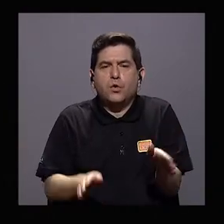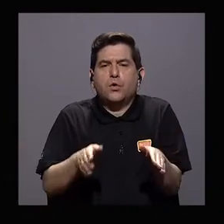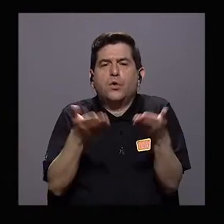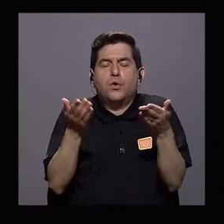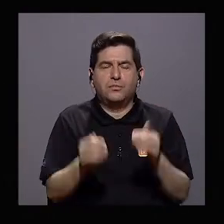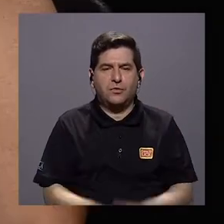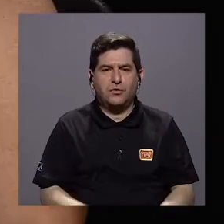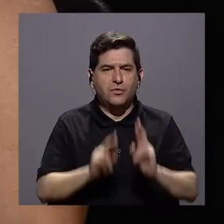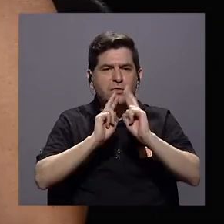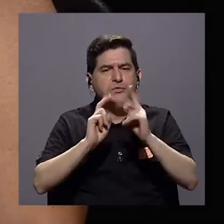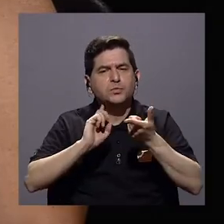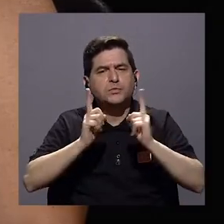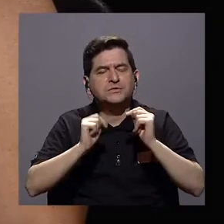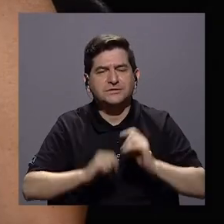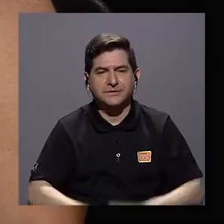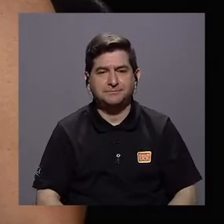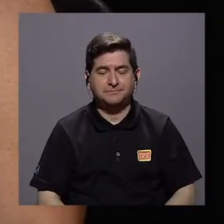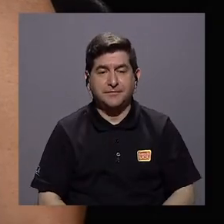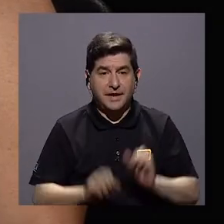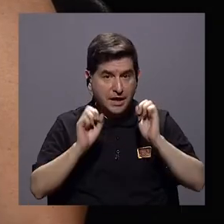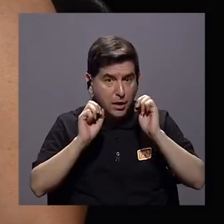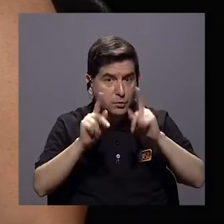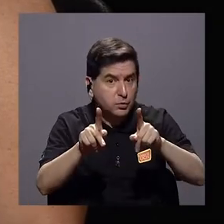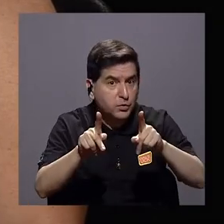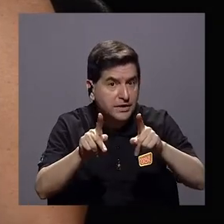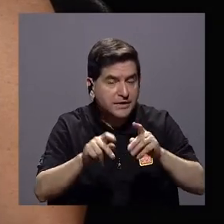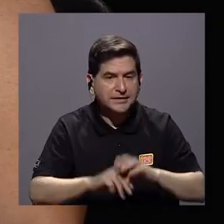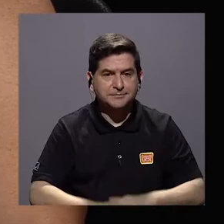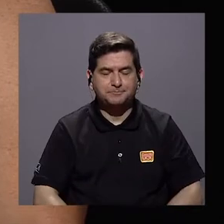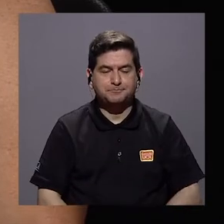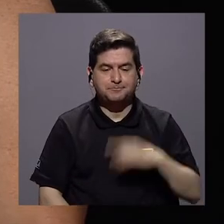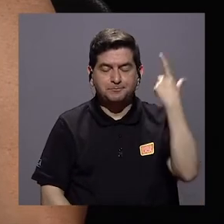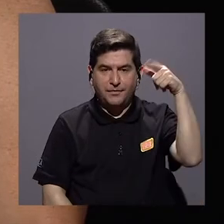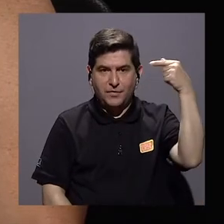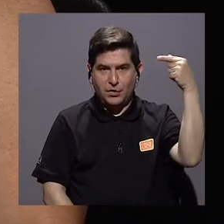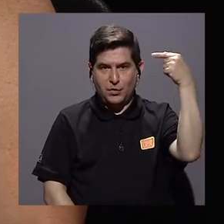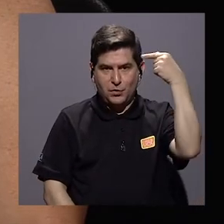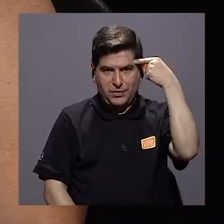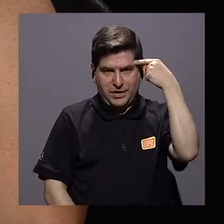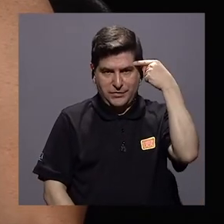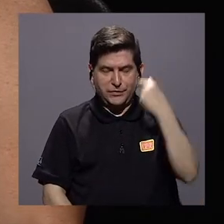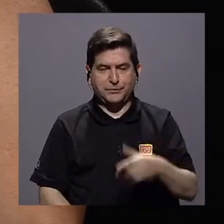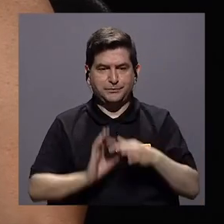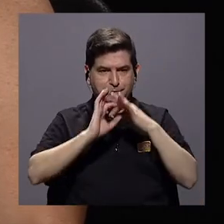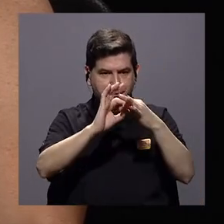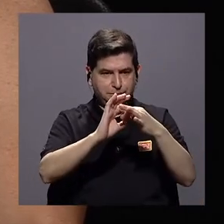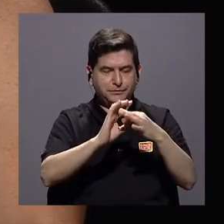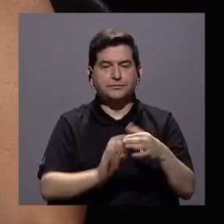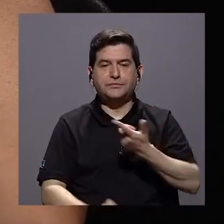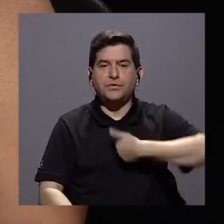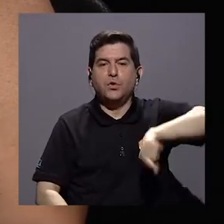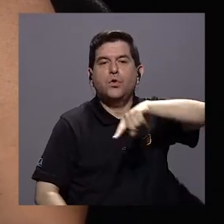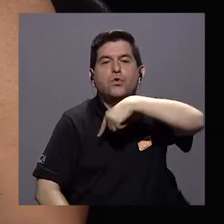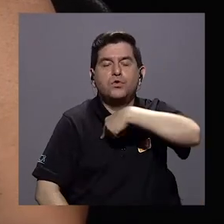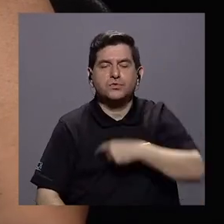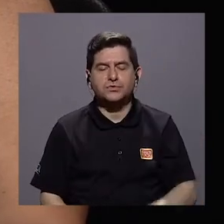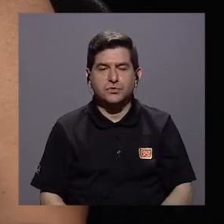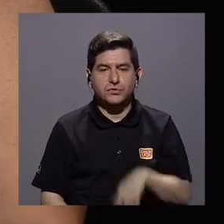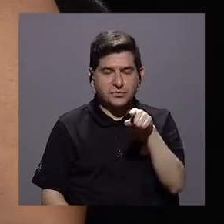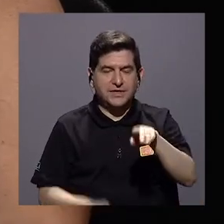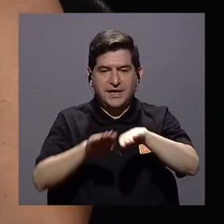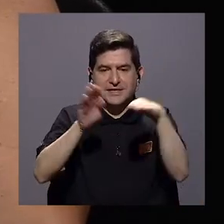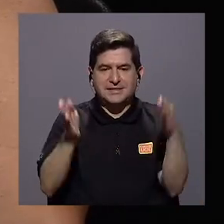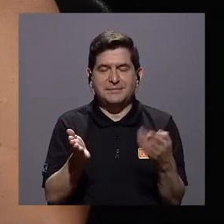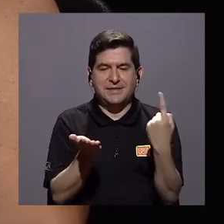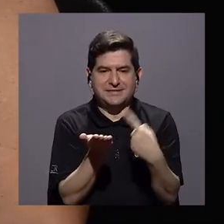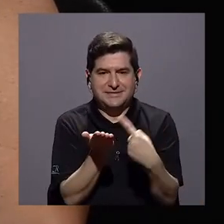el precio? ¿Cuál es la salida? Bueno, la salida es que el gobierno, en conjunto con nosotros, como